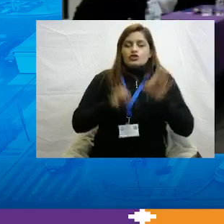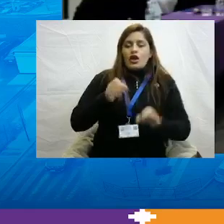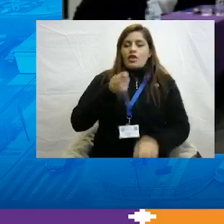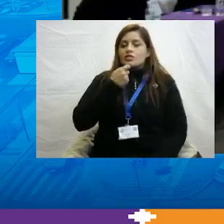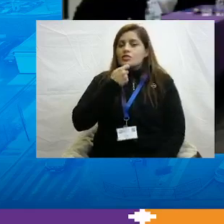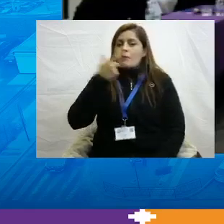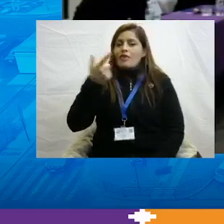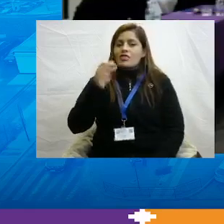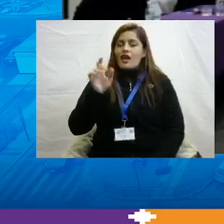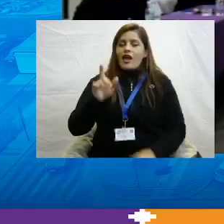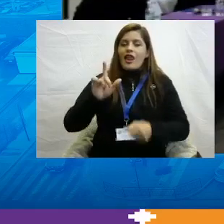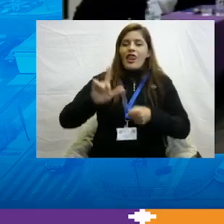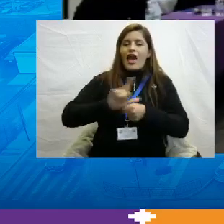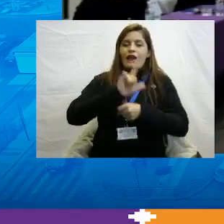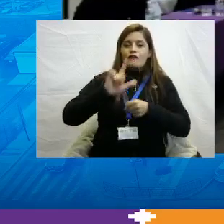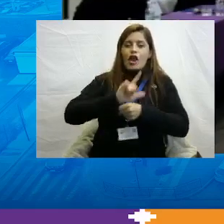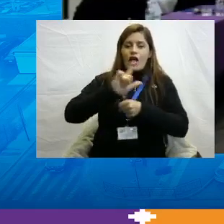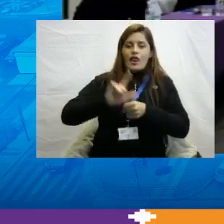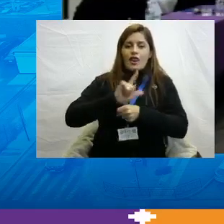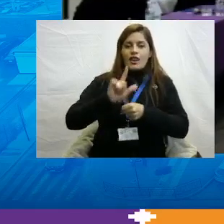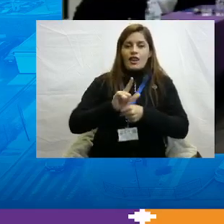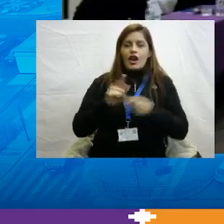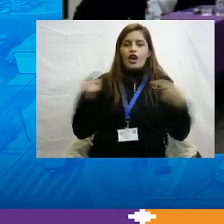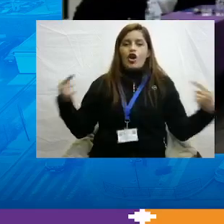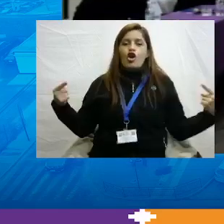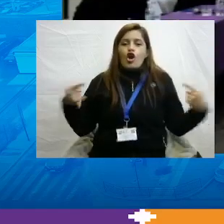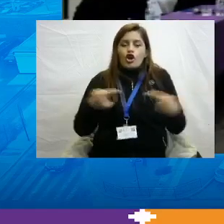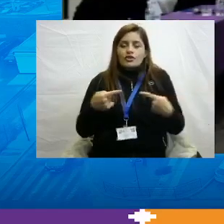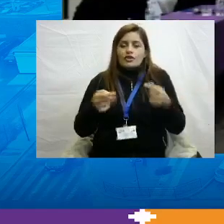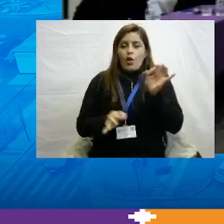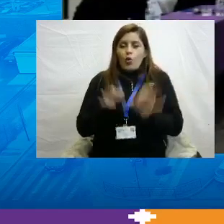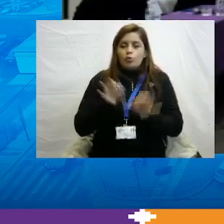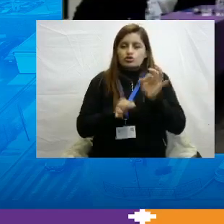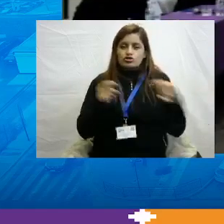laboral Cárdenas con ilustre Municipalidad de Melipilla.